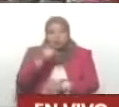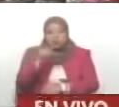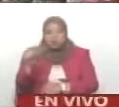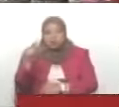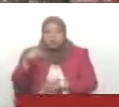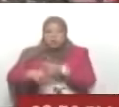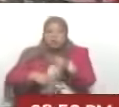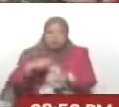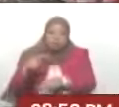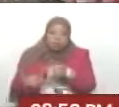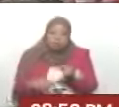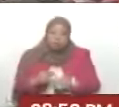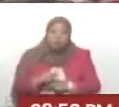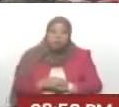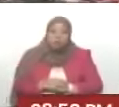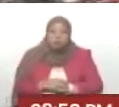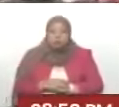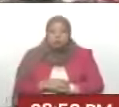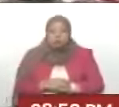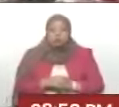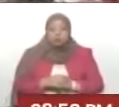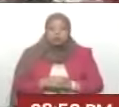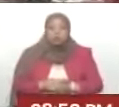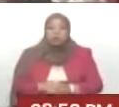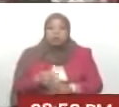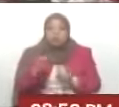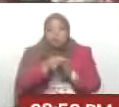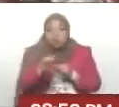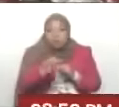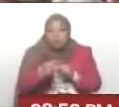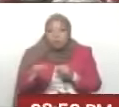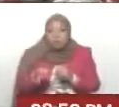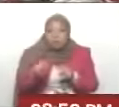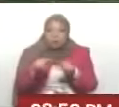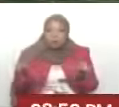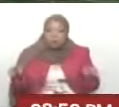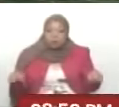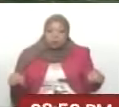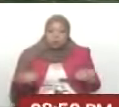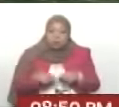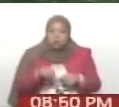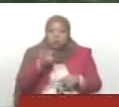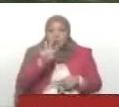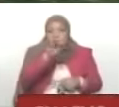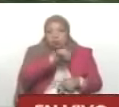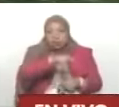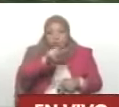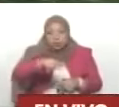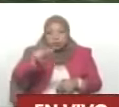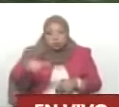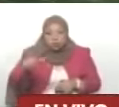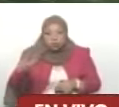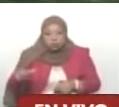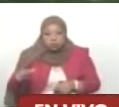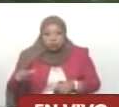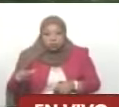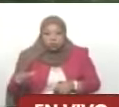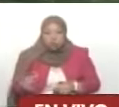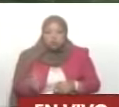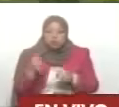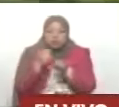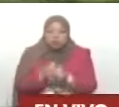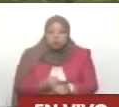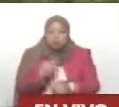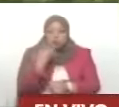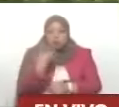metros. En un metro cuadrado caben 4 personas. Pegaditos, vamos toditos pegaditos,